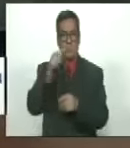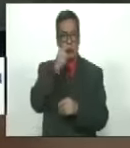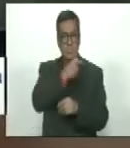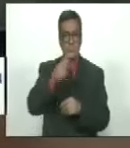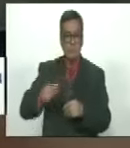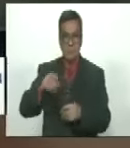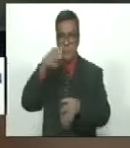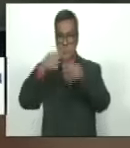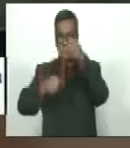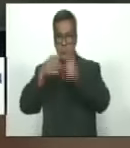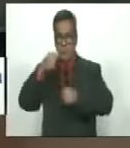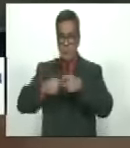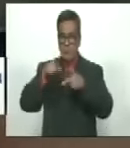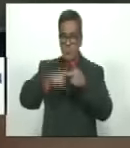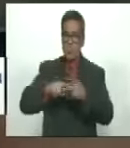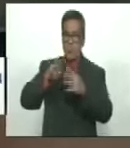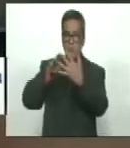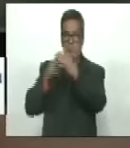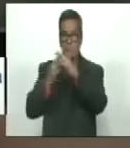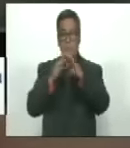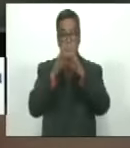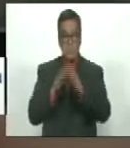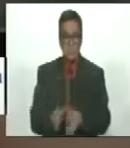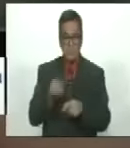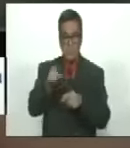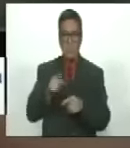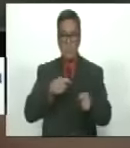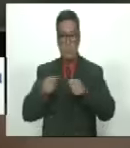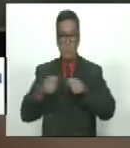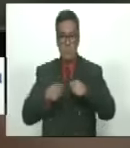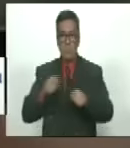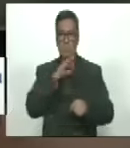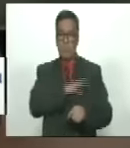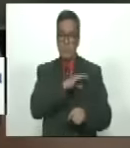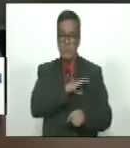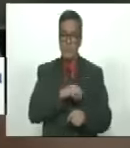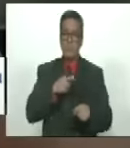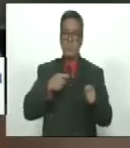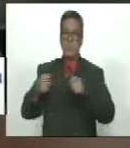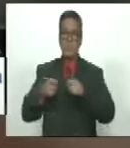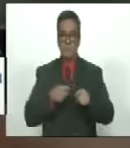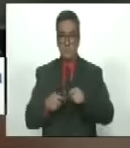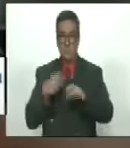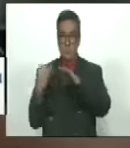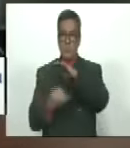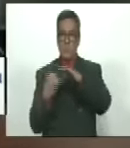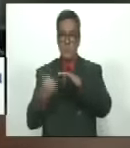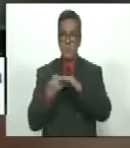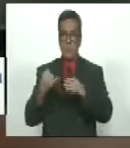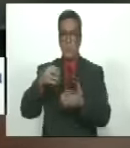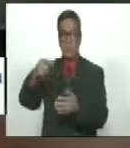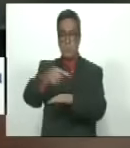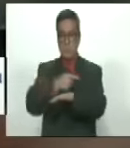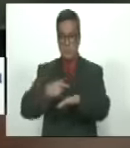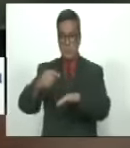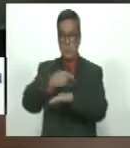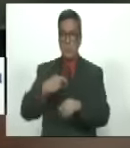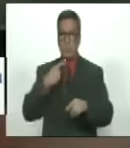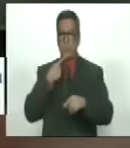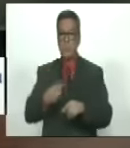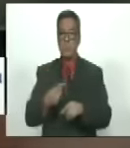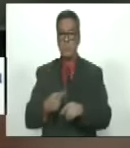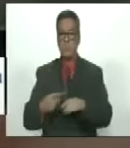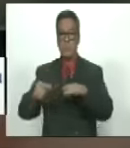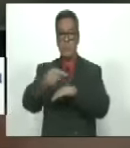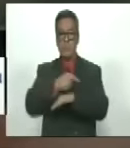consejos comunales, a través de las comunas, a través de los movimientos sociales, a través de las instituciones del Estado, decimos